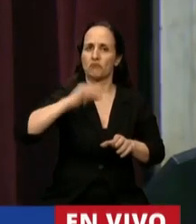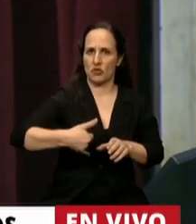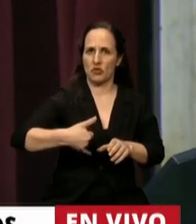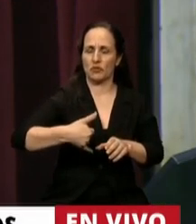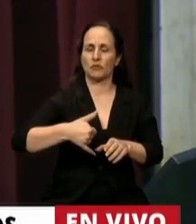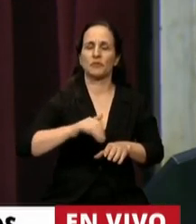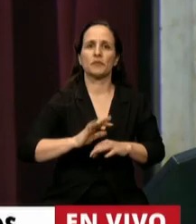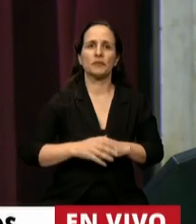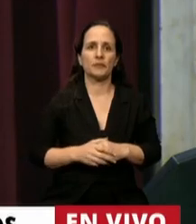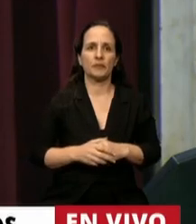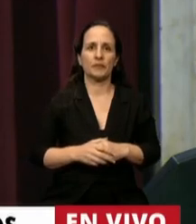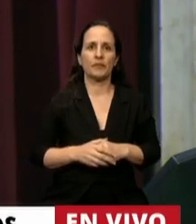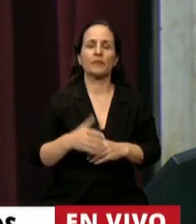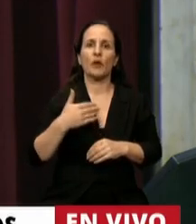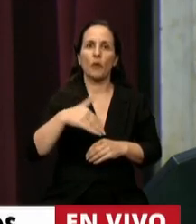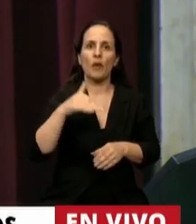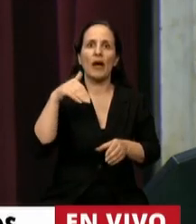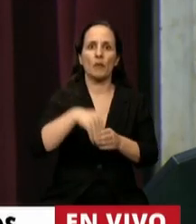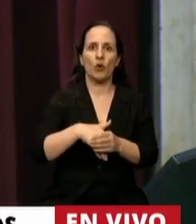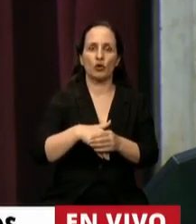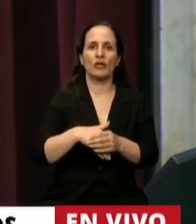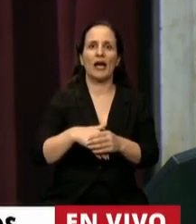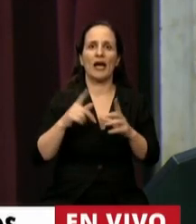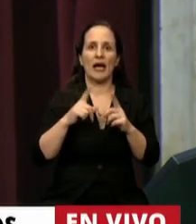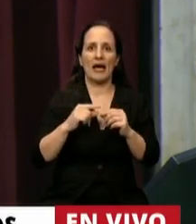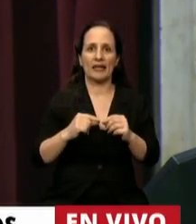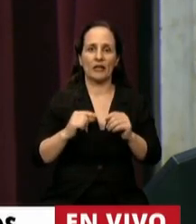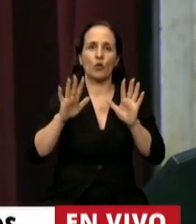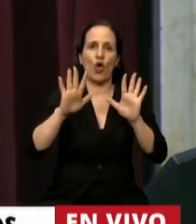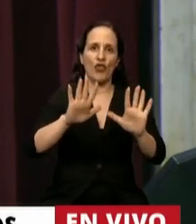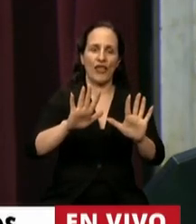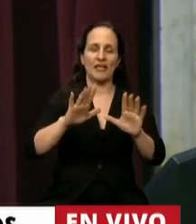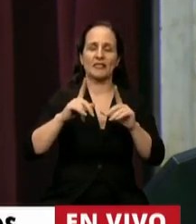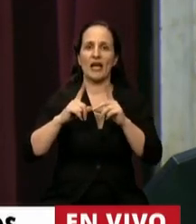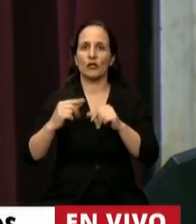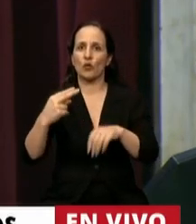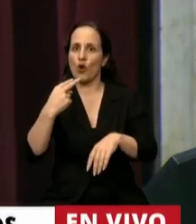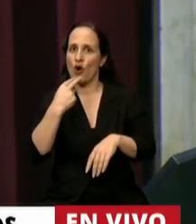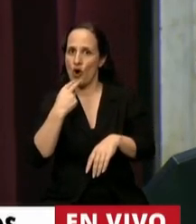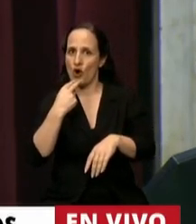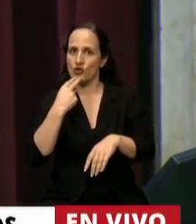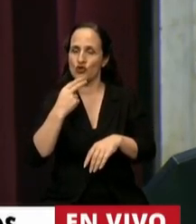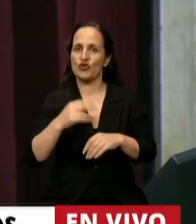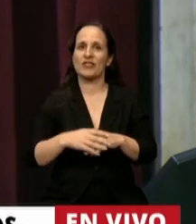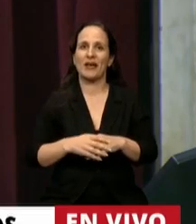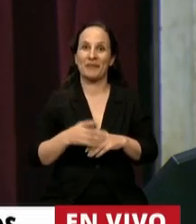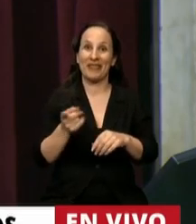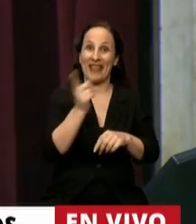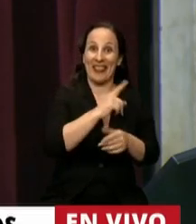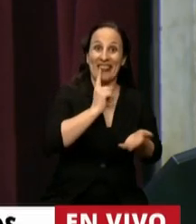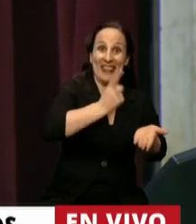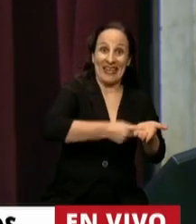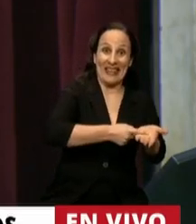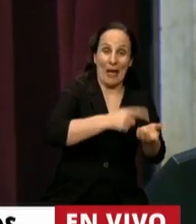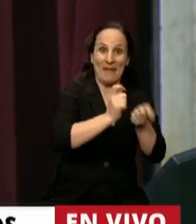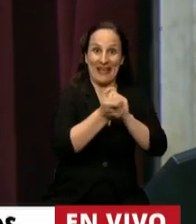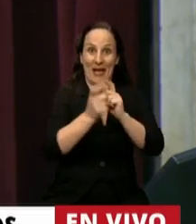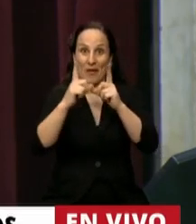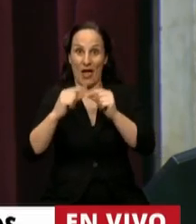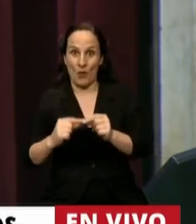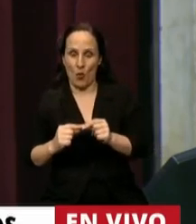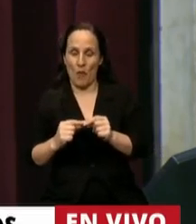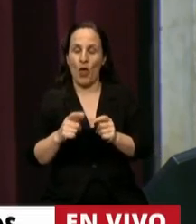afirmativo. Se pondrán en votación el artículo 10 y 11 del renumerado proyecto de dictamen de